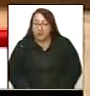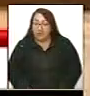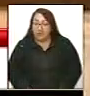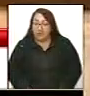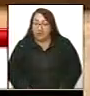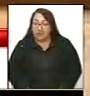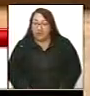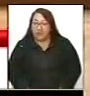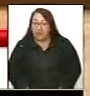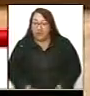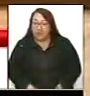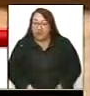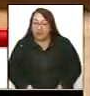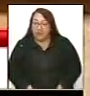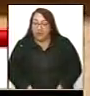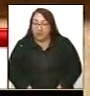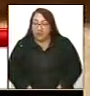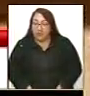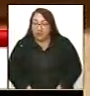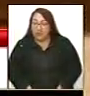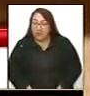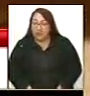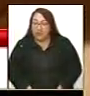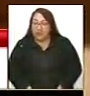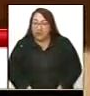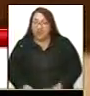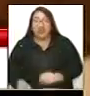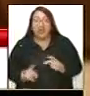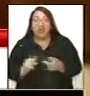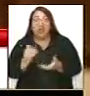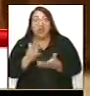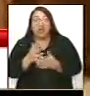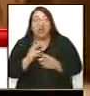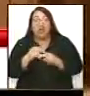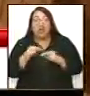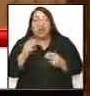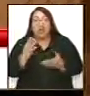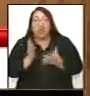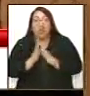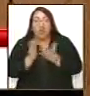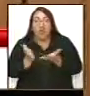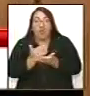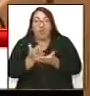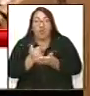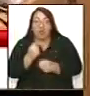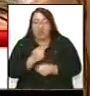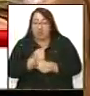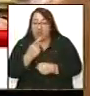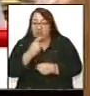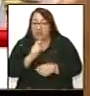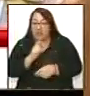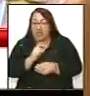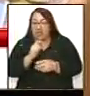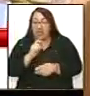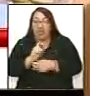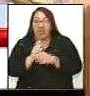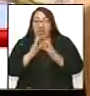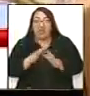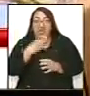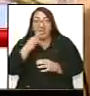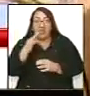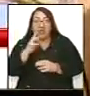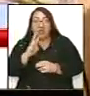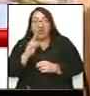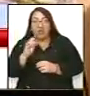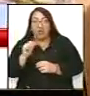de Educación Secundaria, María Isabel Curay, señala cuadernos de trabajo para estudiantes del curso de inglés